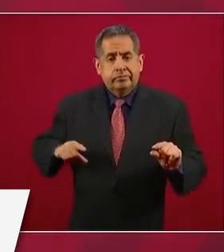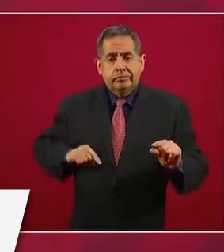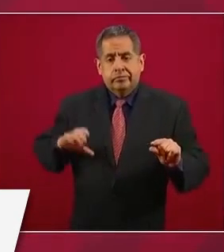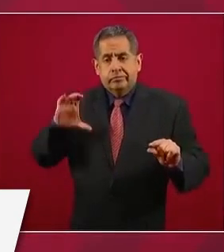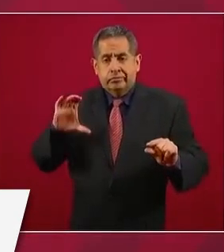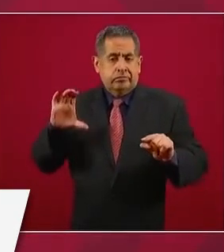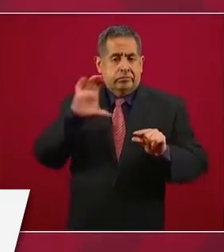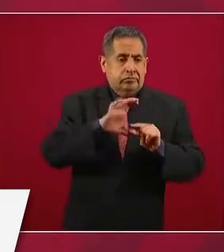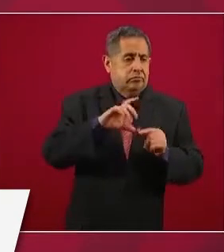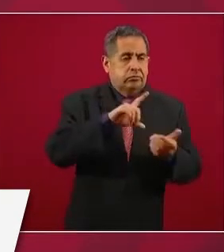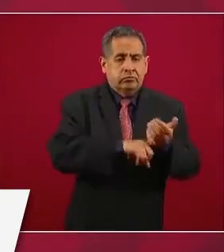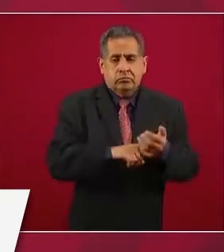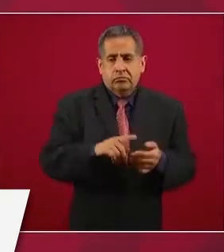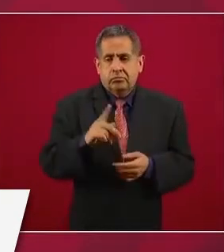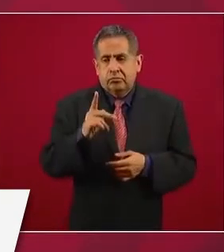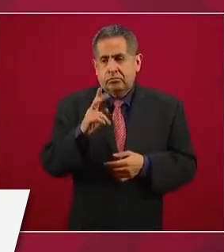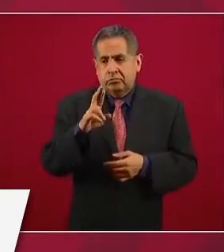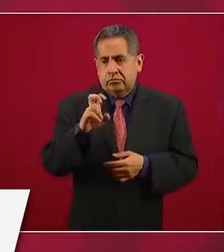predial,